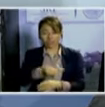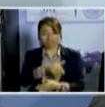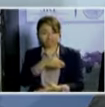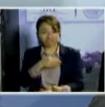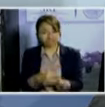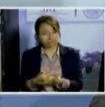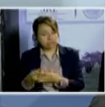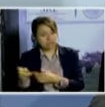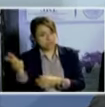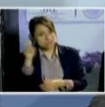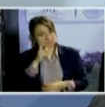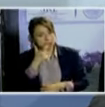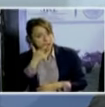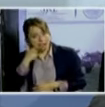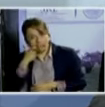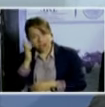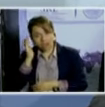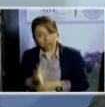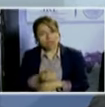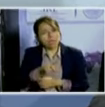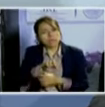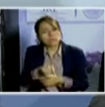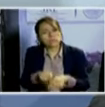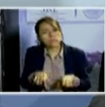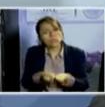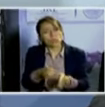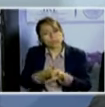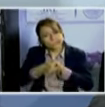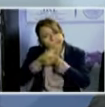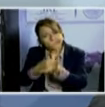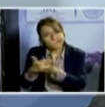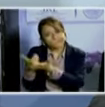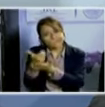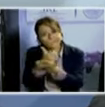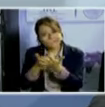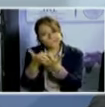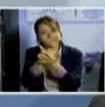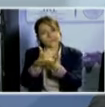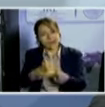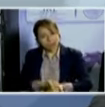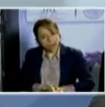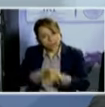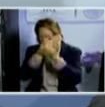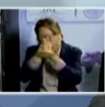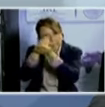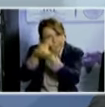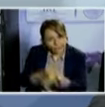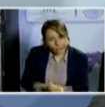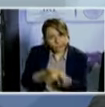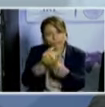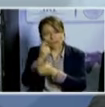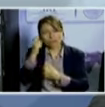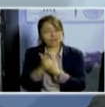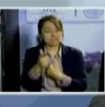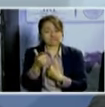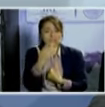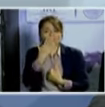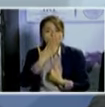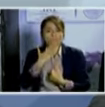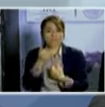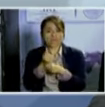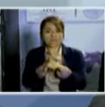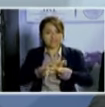reto cuando hablamos tanto de consumo de droga como también de delito